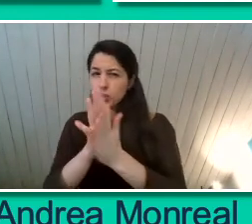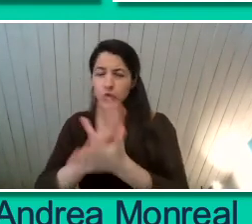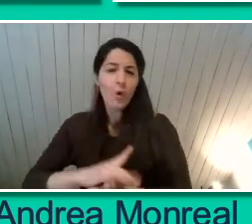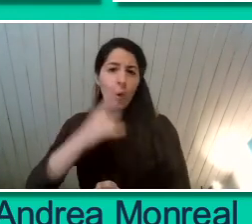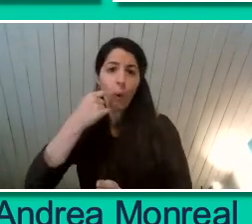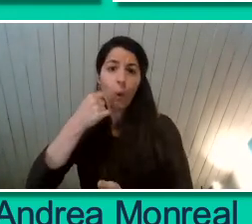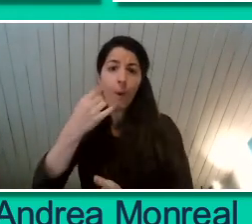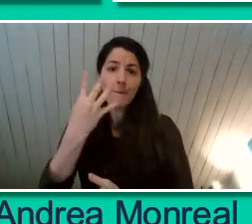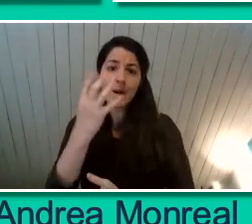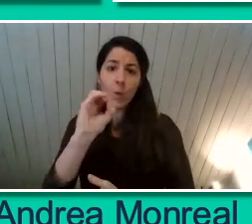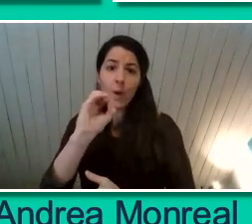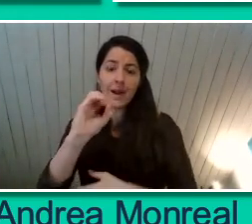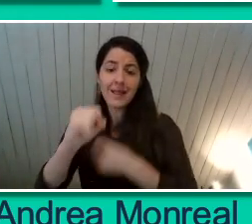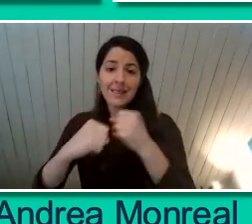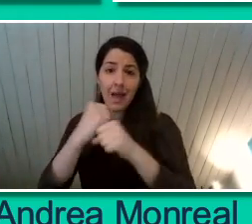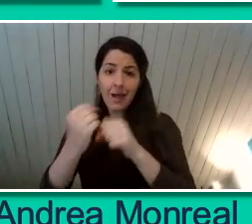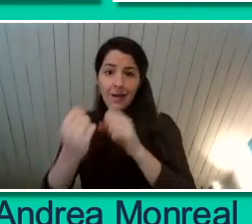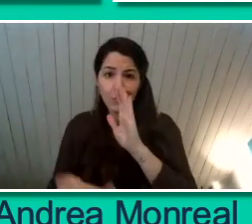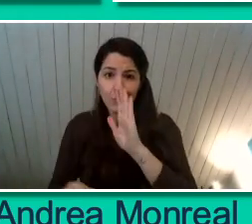chequeo.